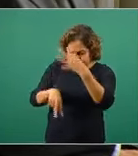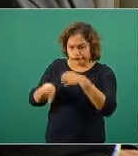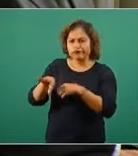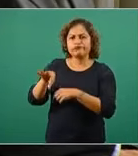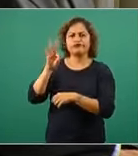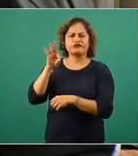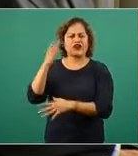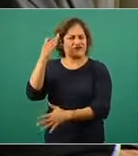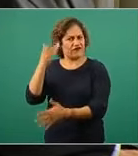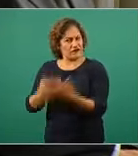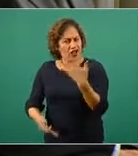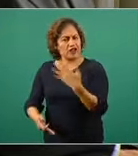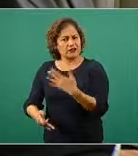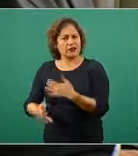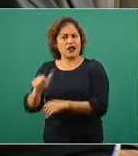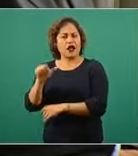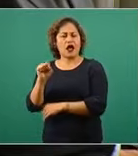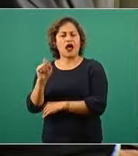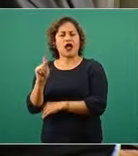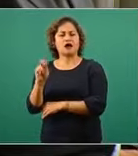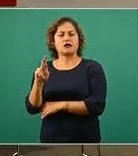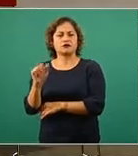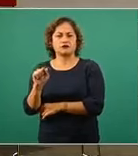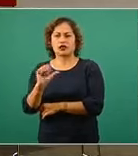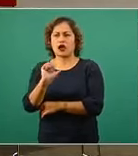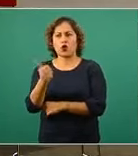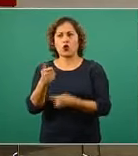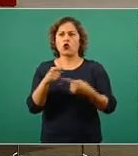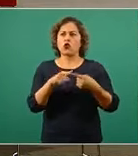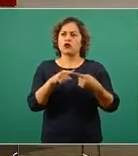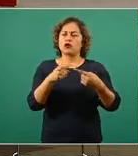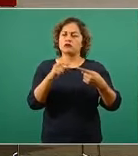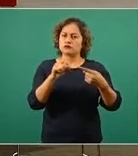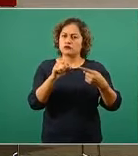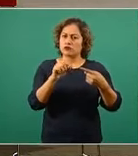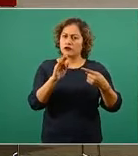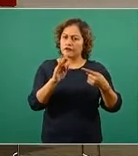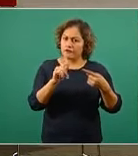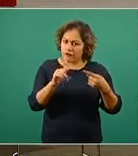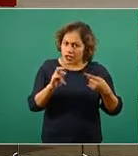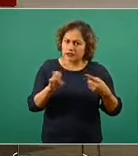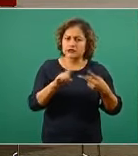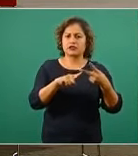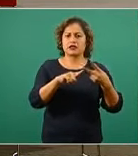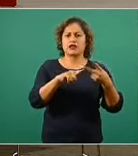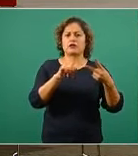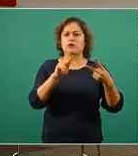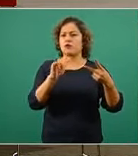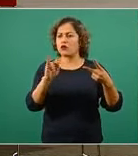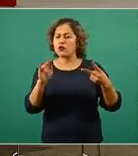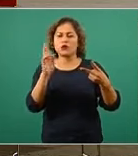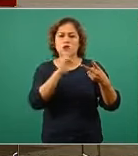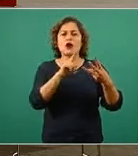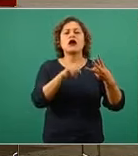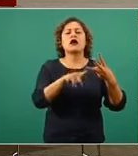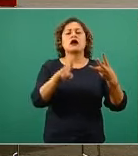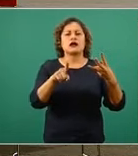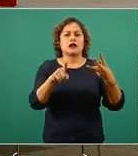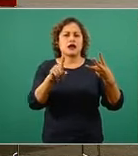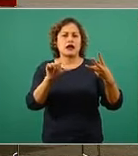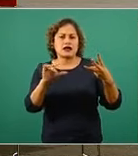la de CanSino, la de Pfizer, y de hecho la de Pfizer está 2